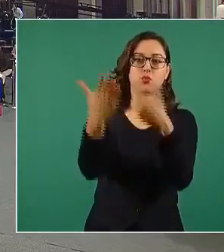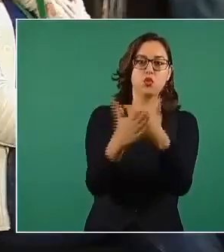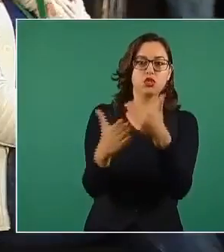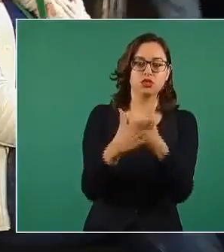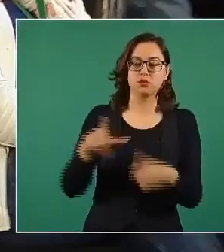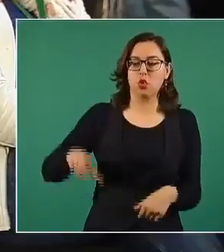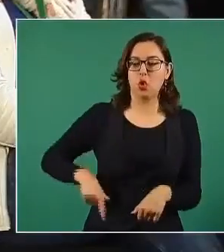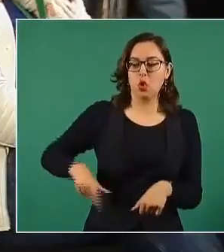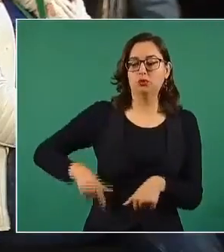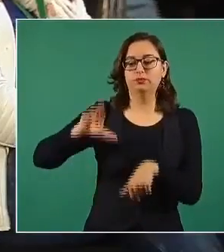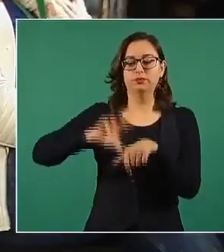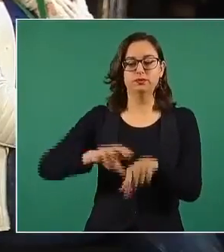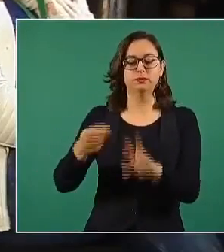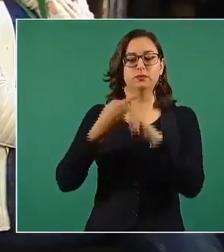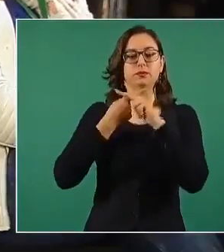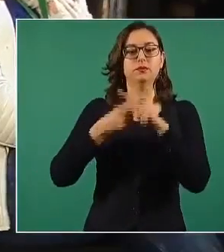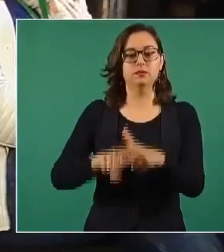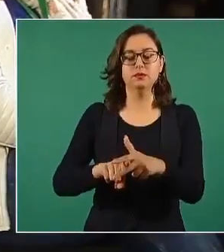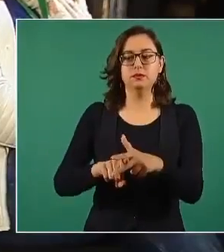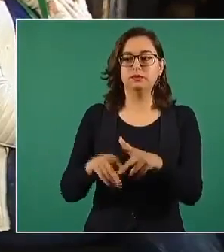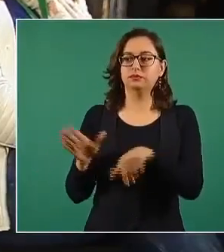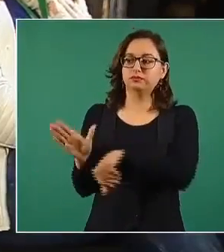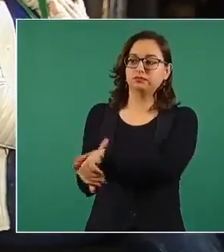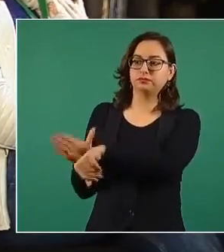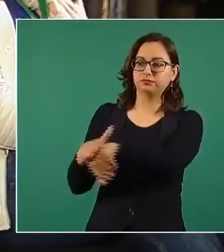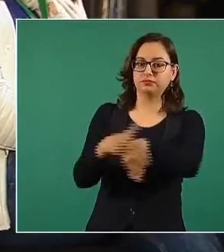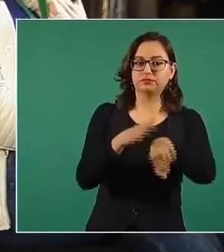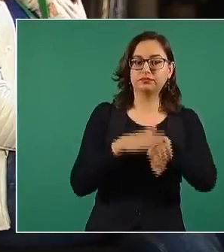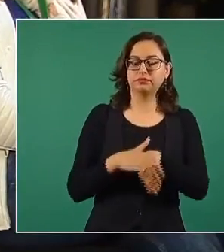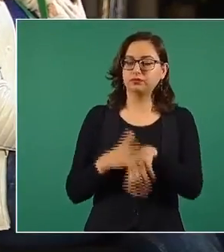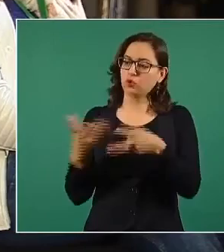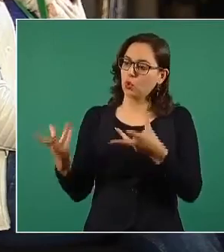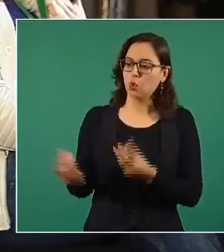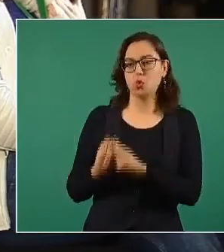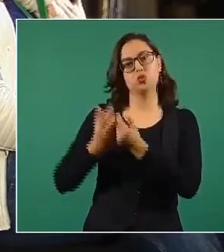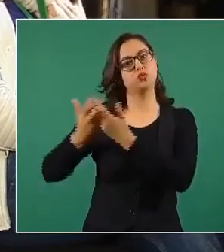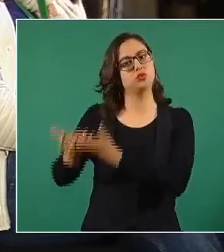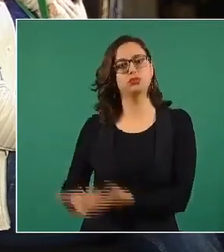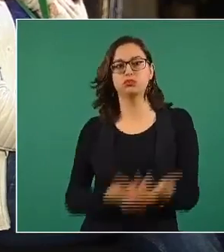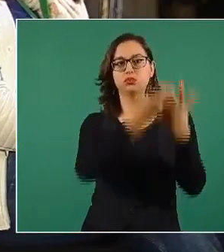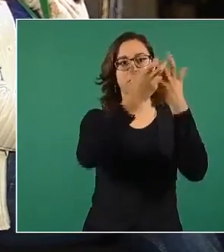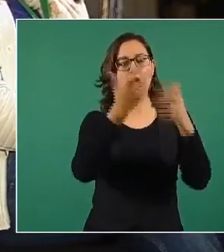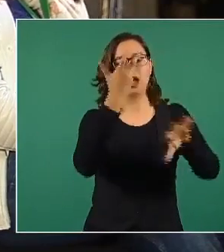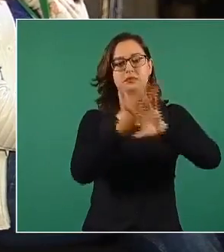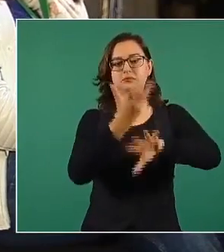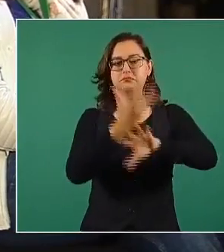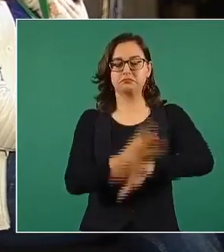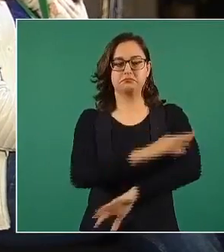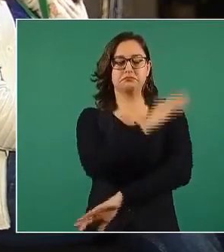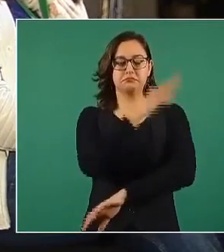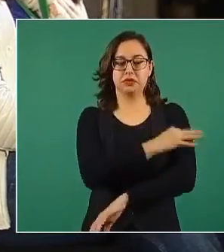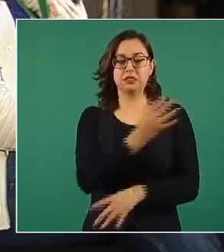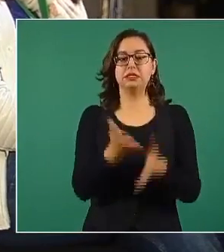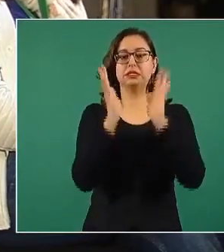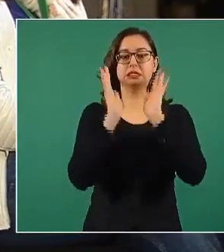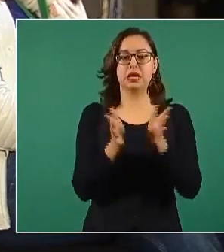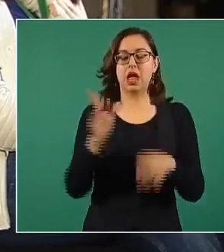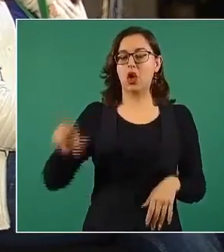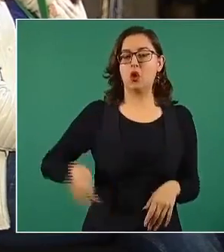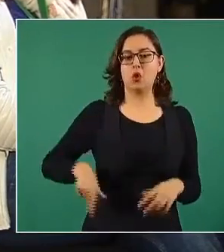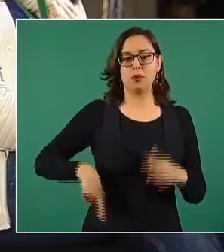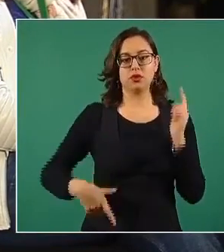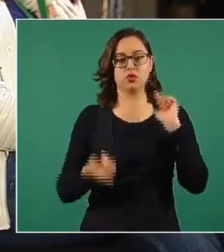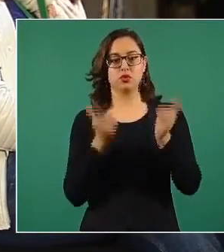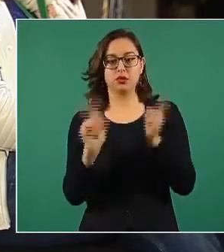está convocando a caravanas para irse a vacunar a Estados Unidos. Dice que hay un convenio con el gobierno de